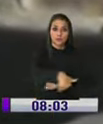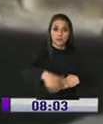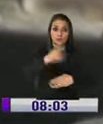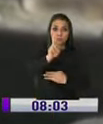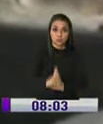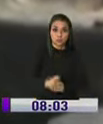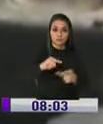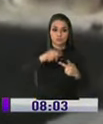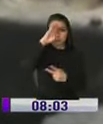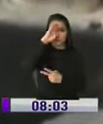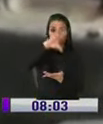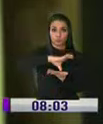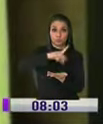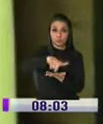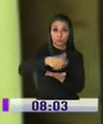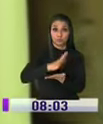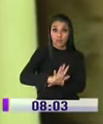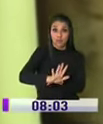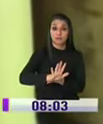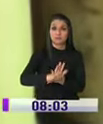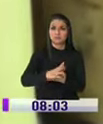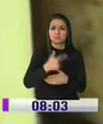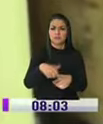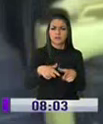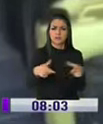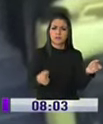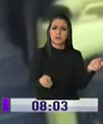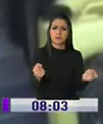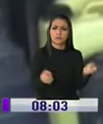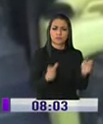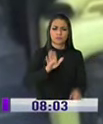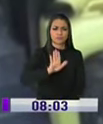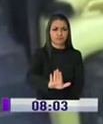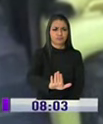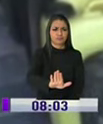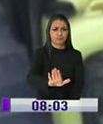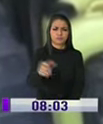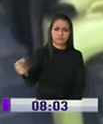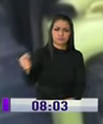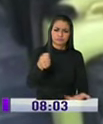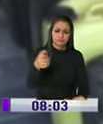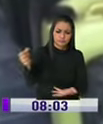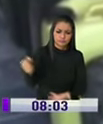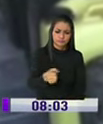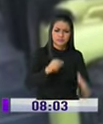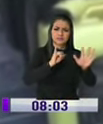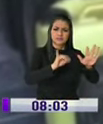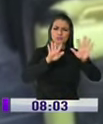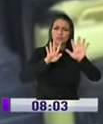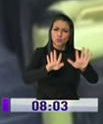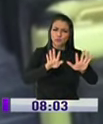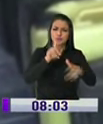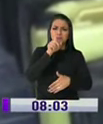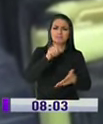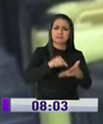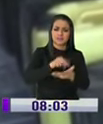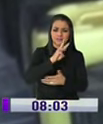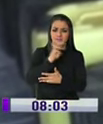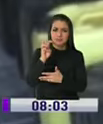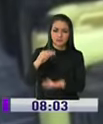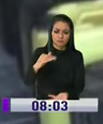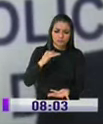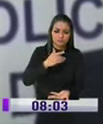General de Policía, se detuvo la marcha de un camión que transportaba 69 canecas con 1.600 litros de alcohol